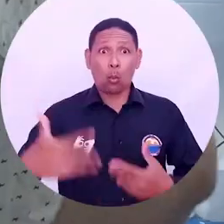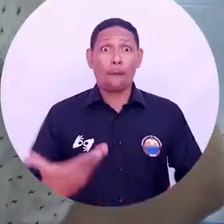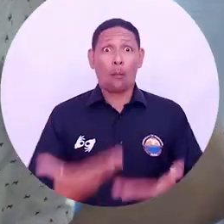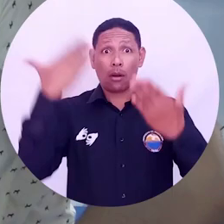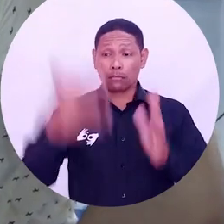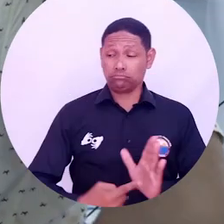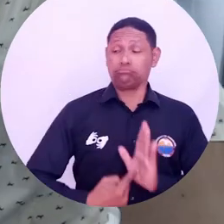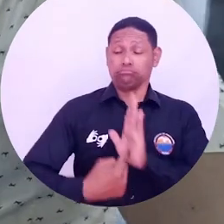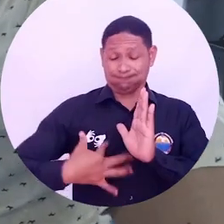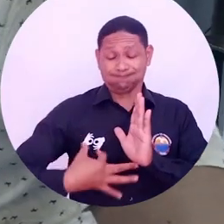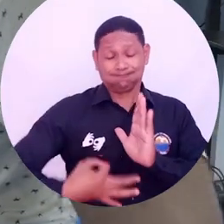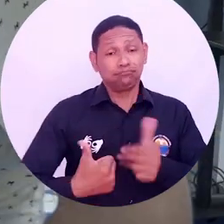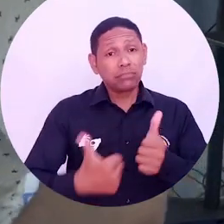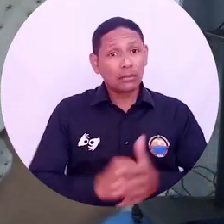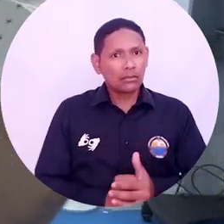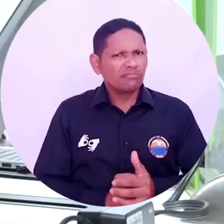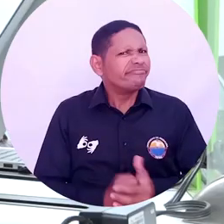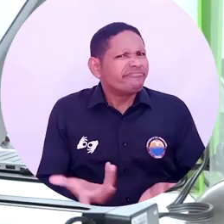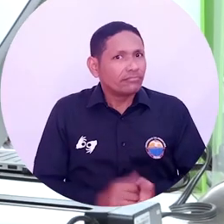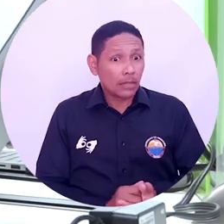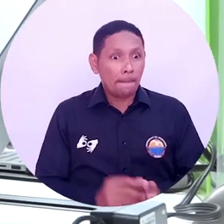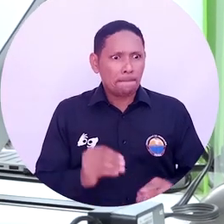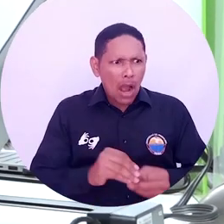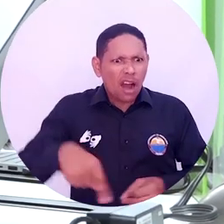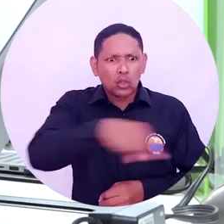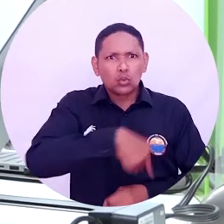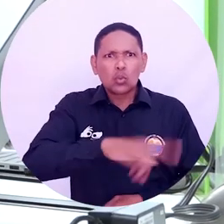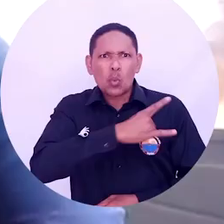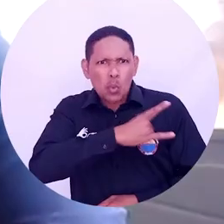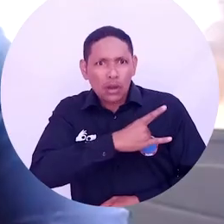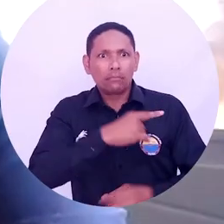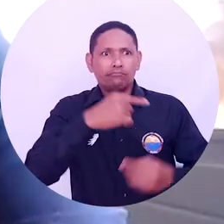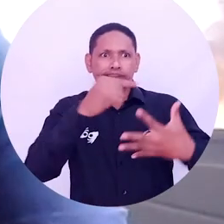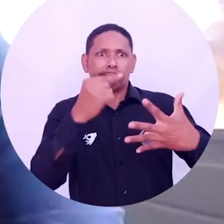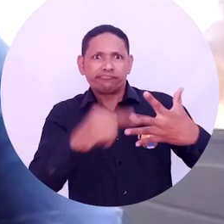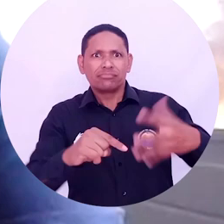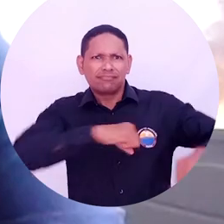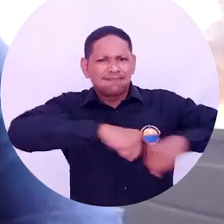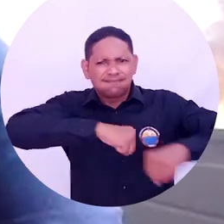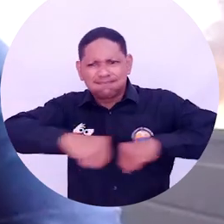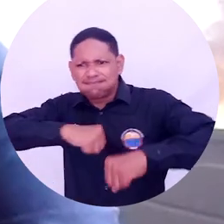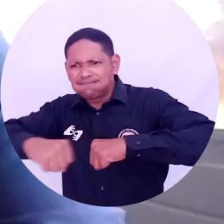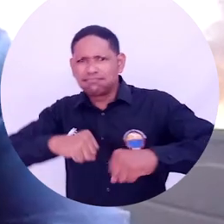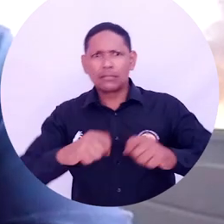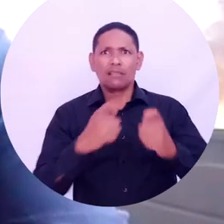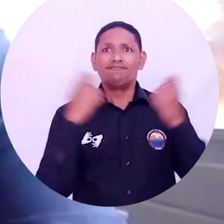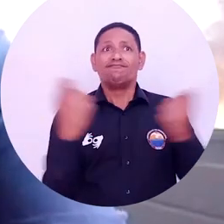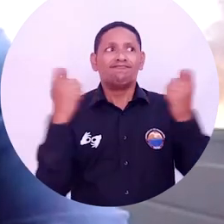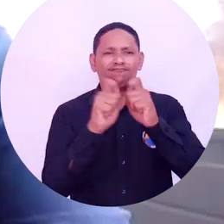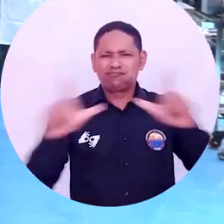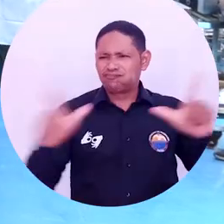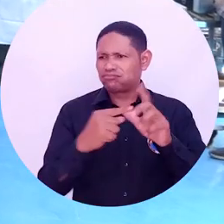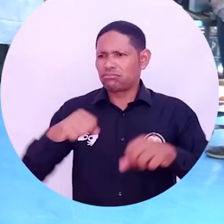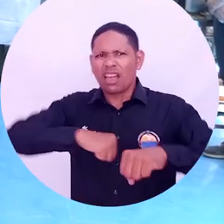ejemplar, en el sentido que han logrado consolidar desde la universidad diferentes actividades, un portafolio súper